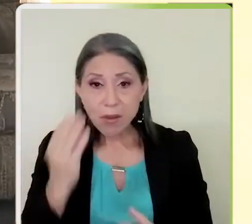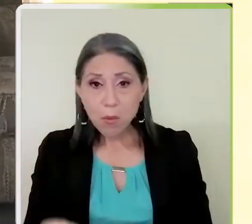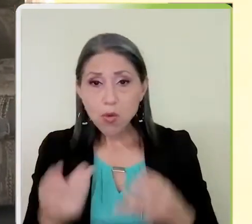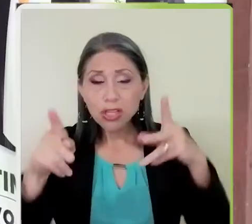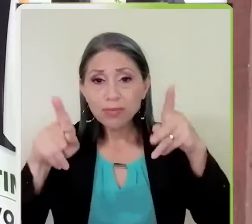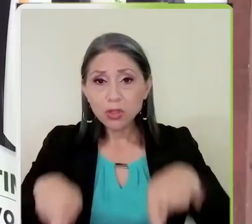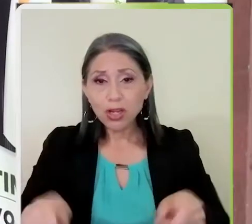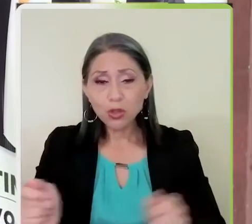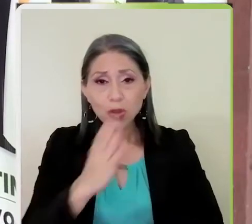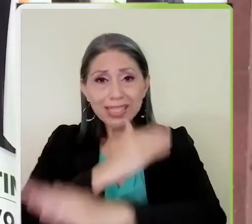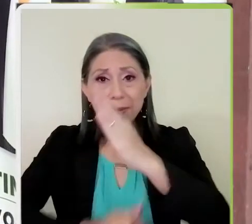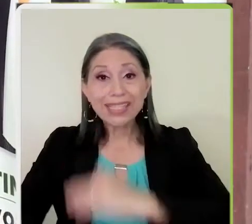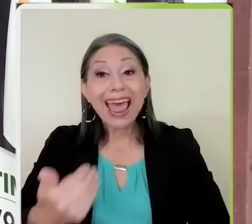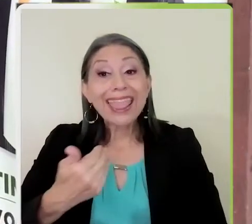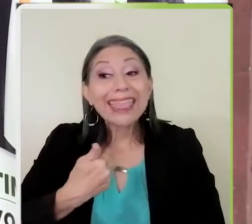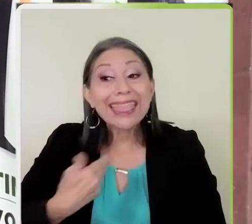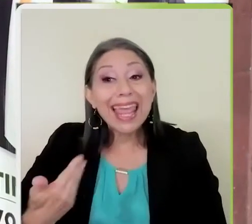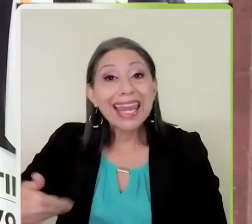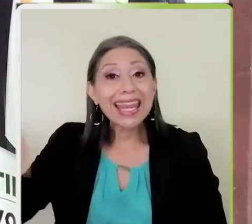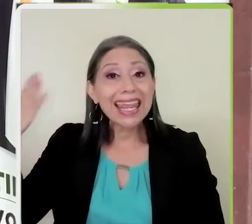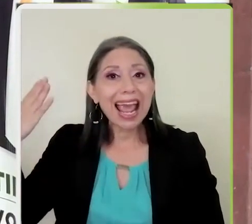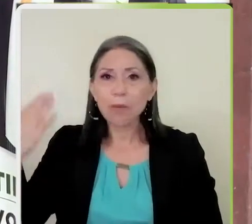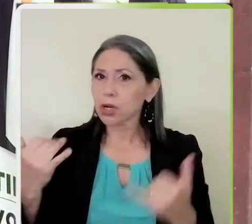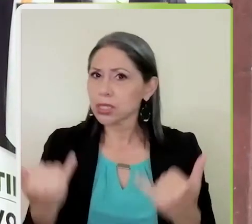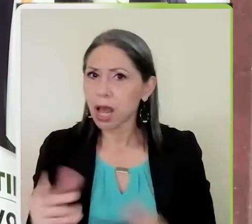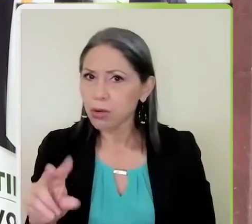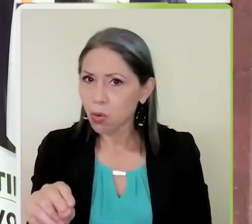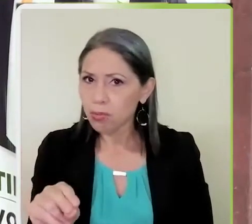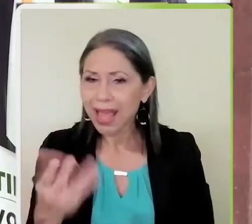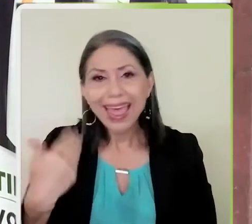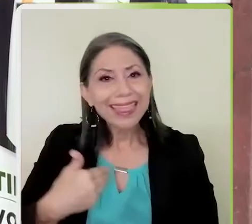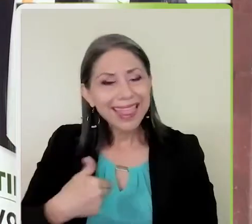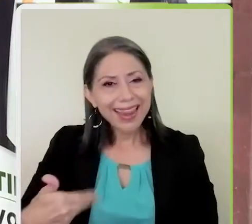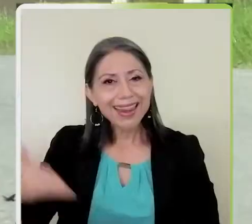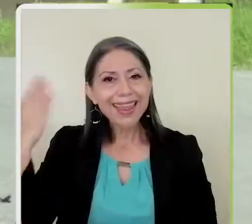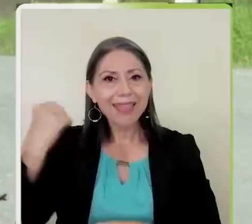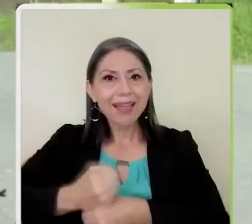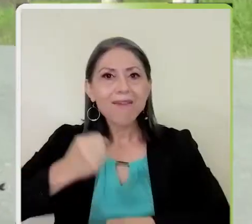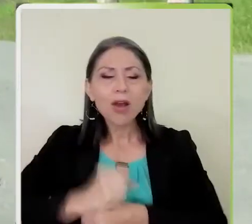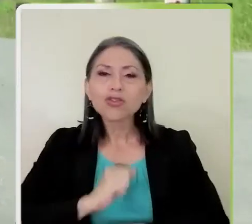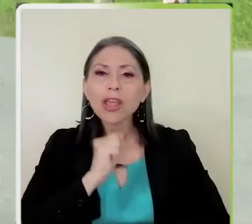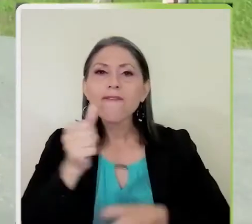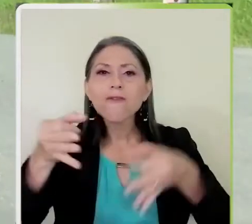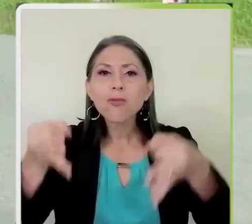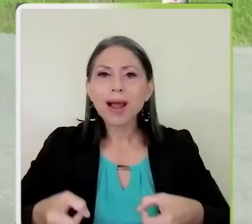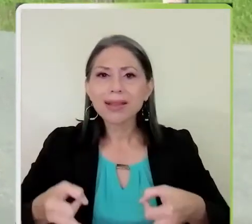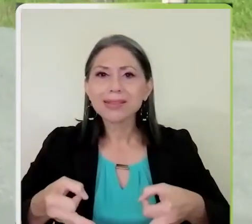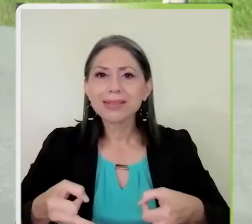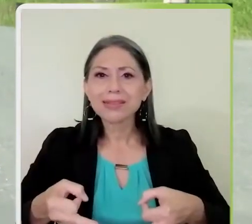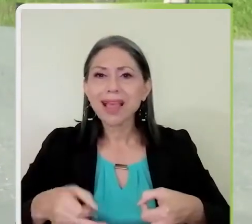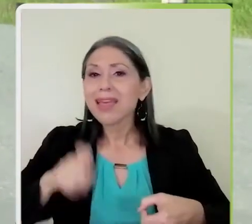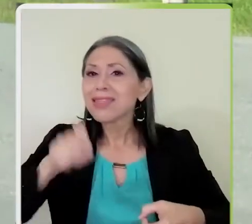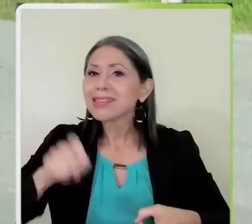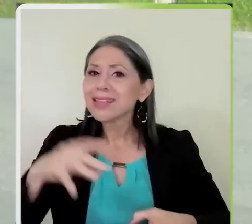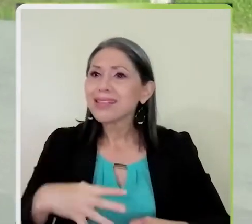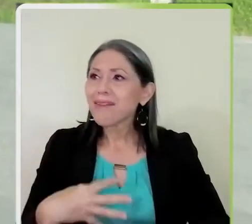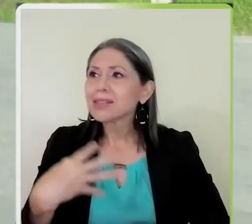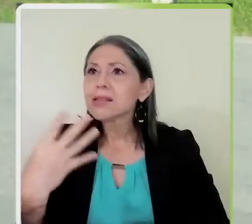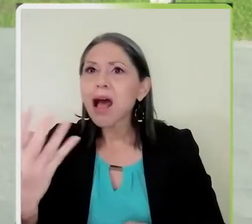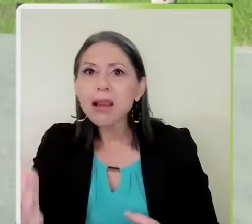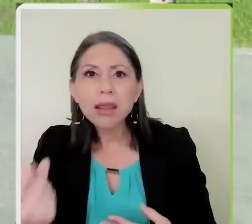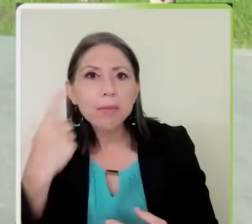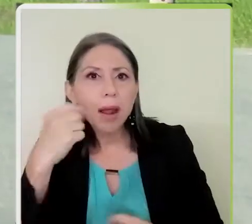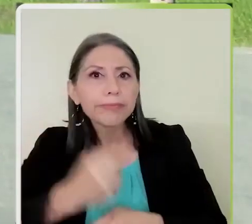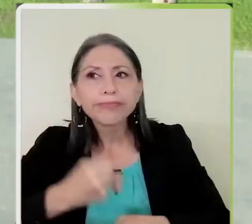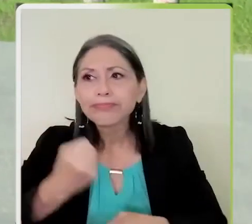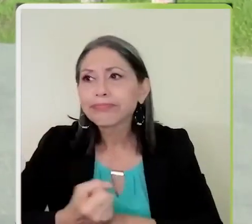tenían, porque ya no, trabajos informales y requerían de salir de sus casas para,